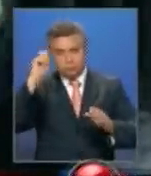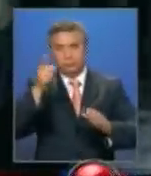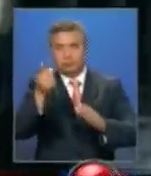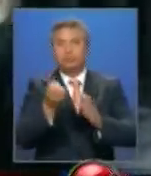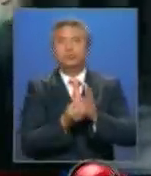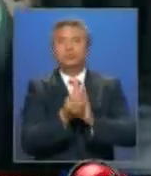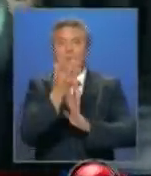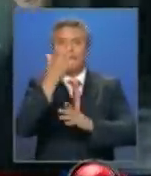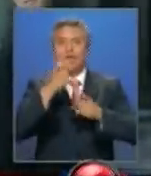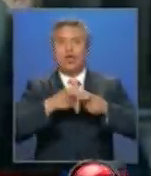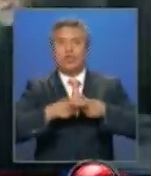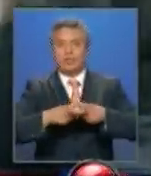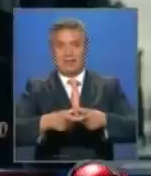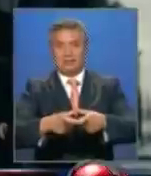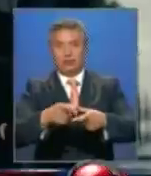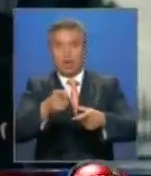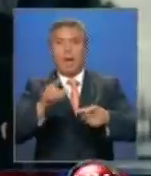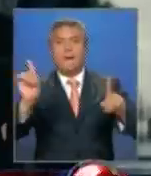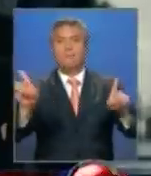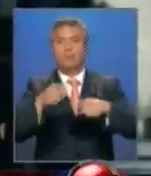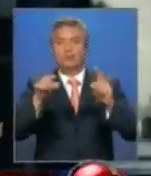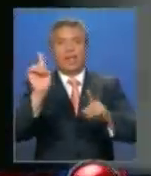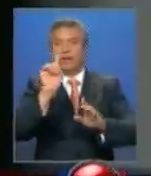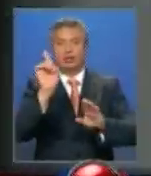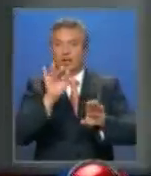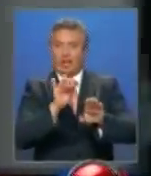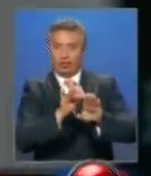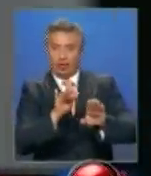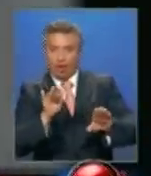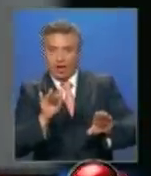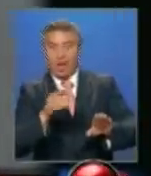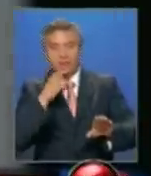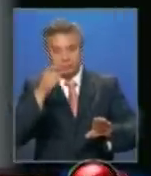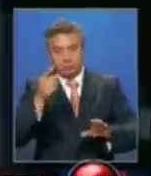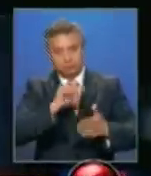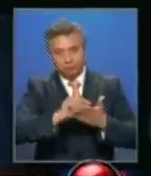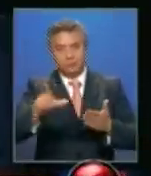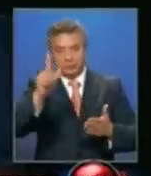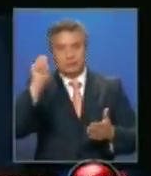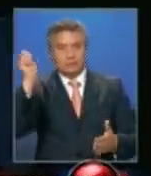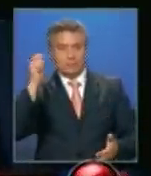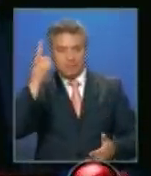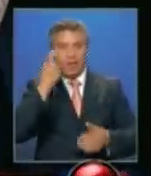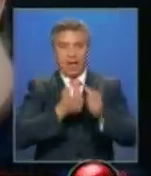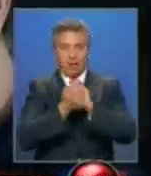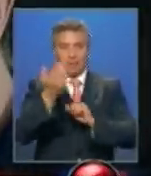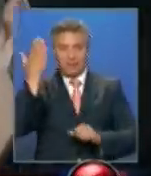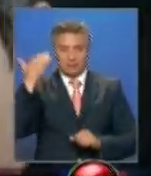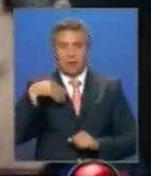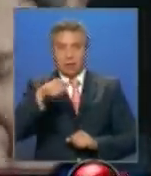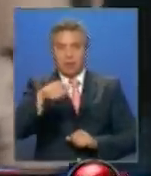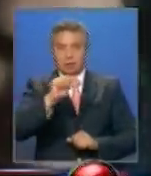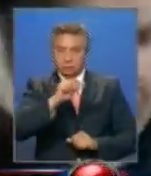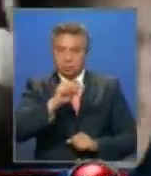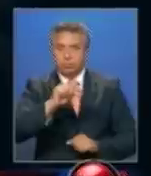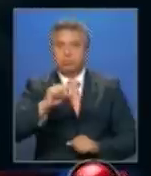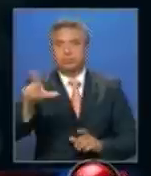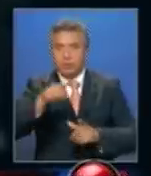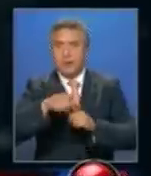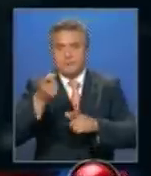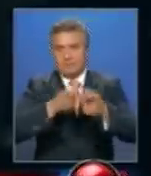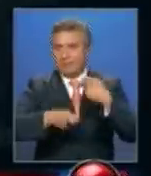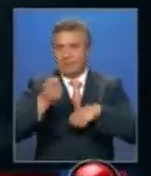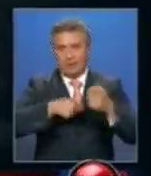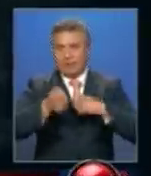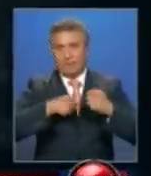disco, La Música No Se Toca, lanzado en septiembre del año pasado y que al poco tiempo se convirtió en uno de los álbumes más vendidos